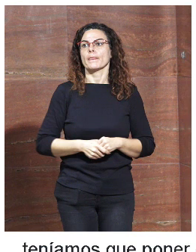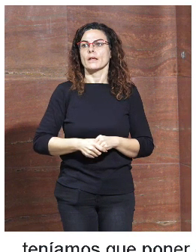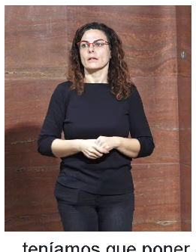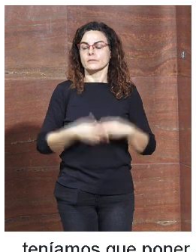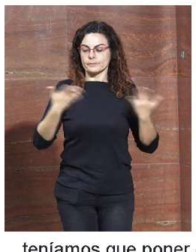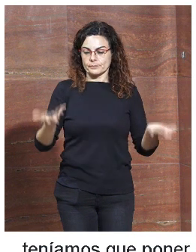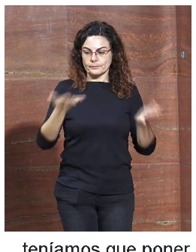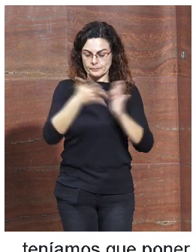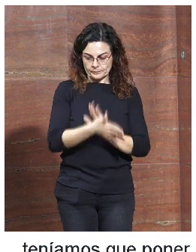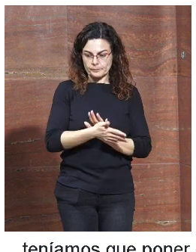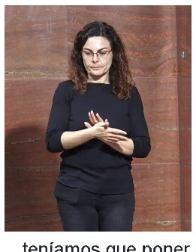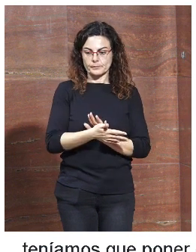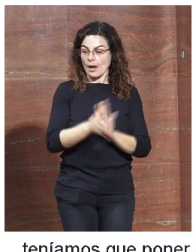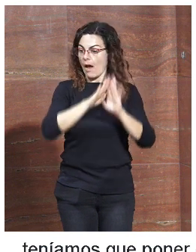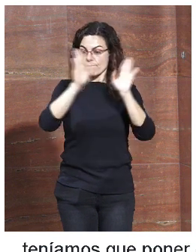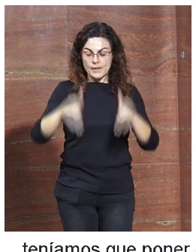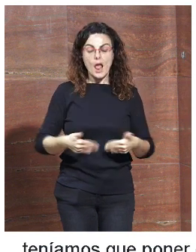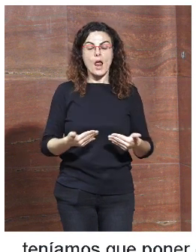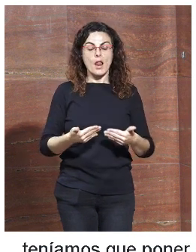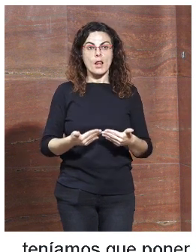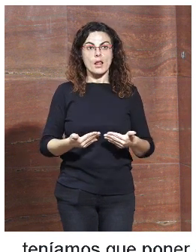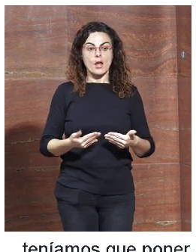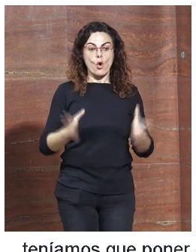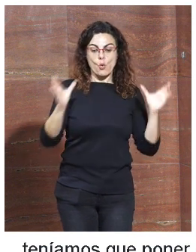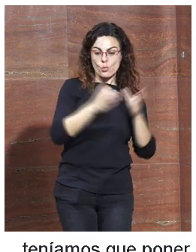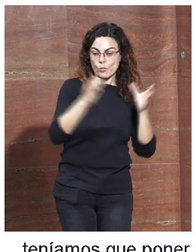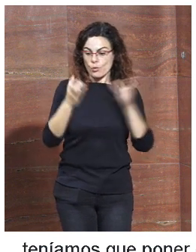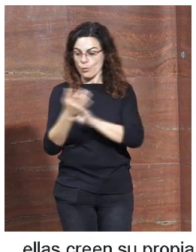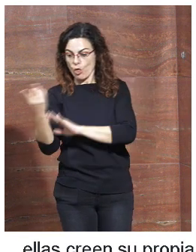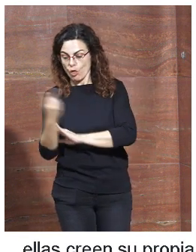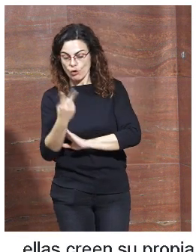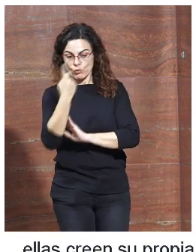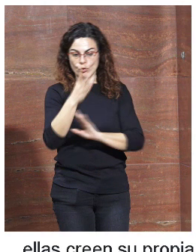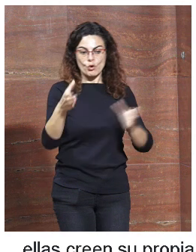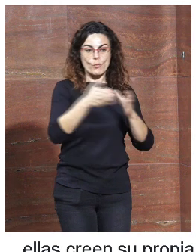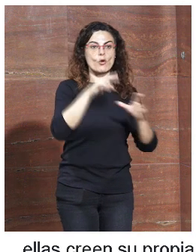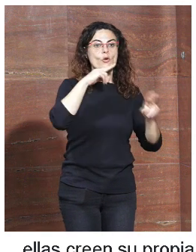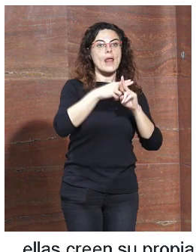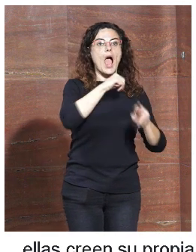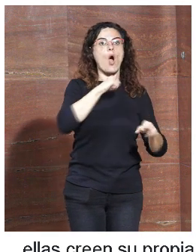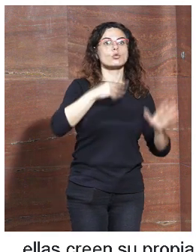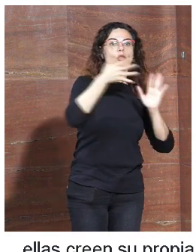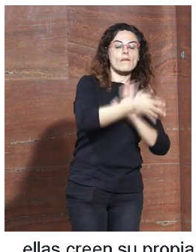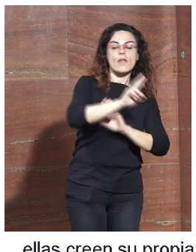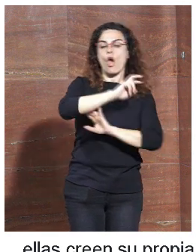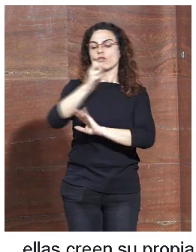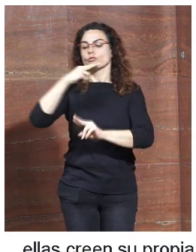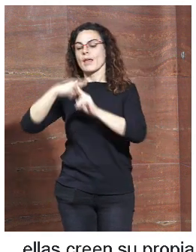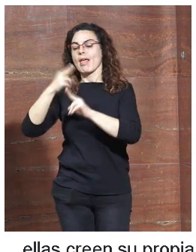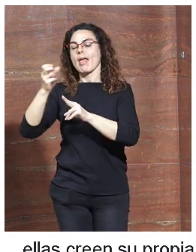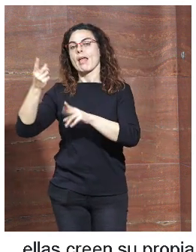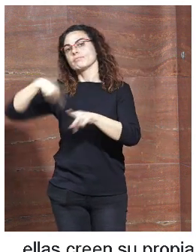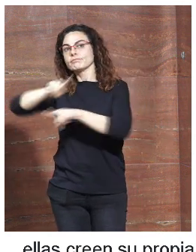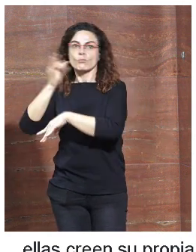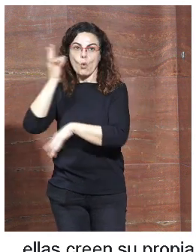Es decir, al final se pusieron en marcha dos grupos, uno de los grupos se llamaba Autodefinidas y otro Entre Mujeres. Y es verdad